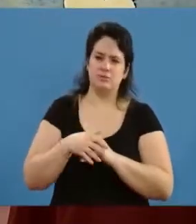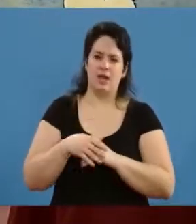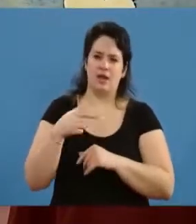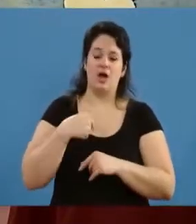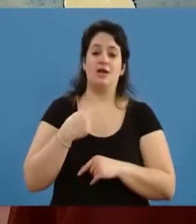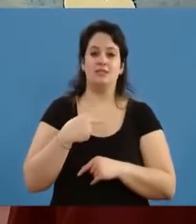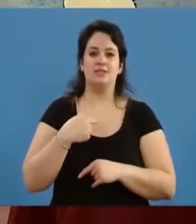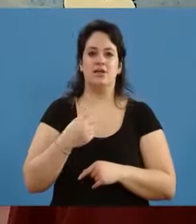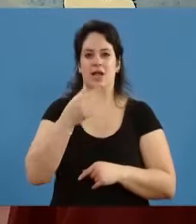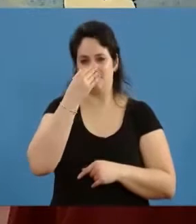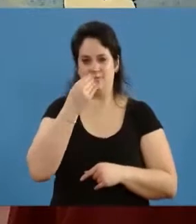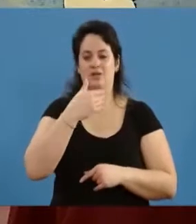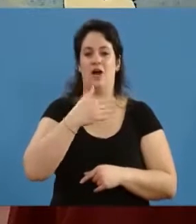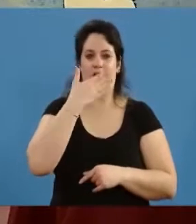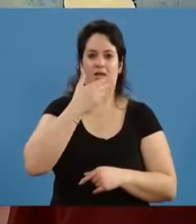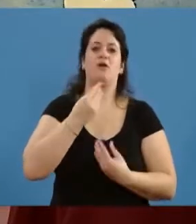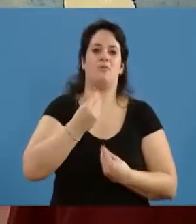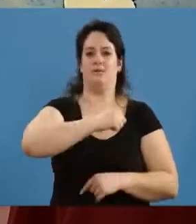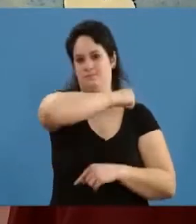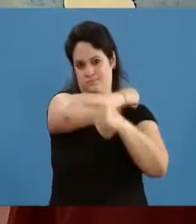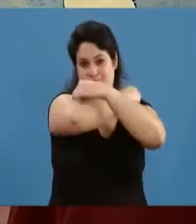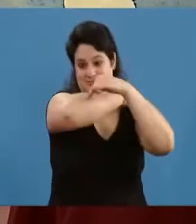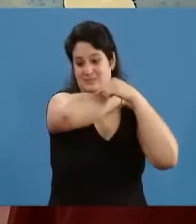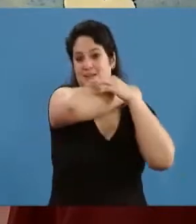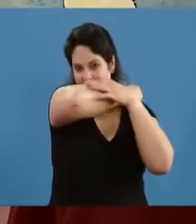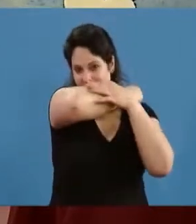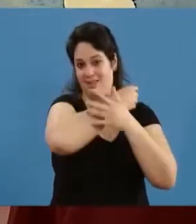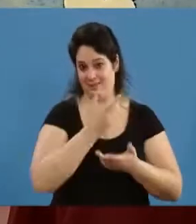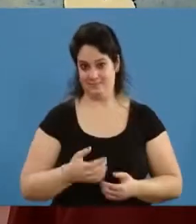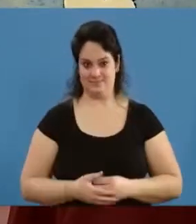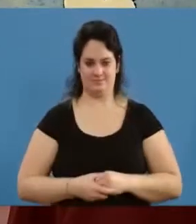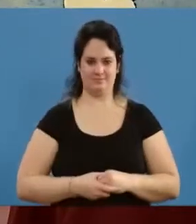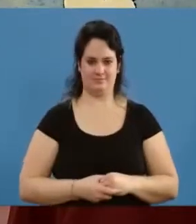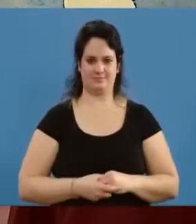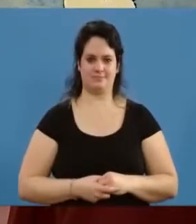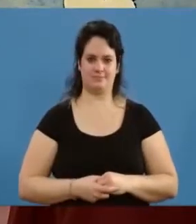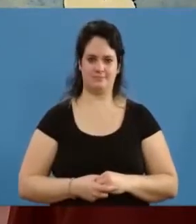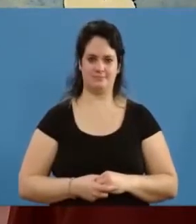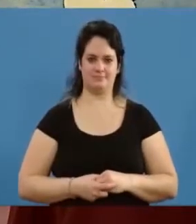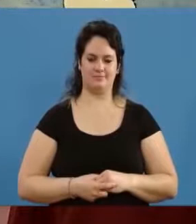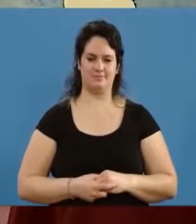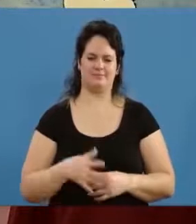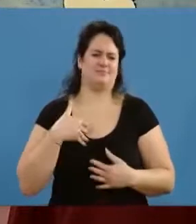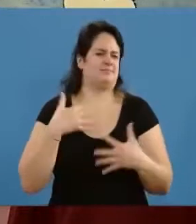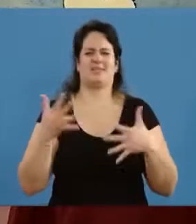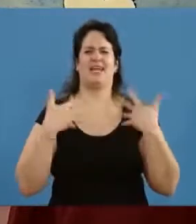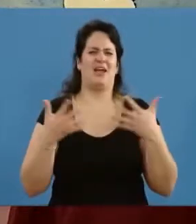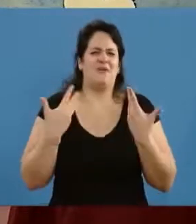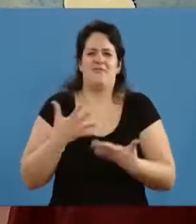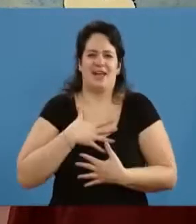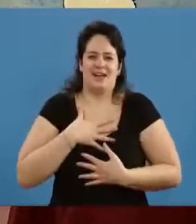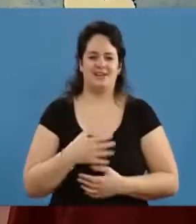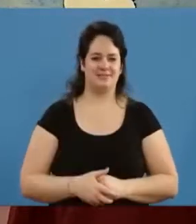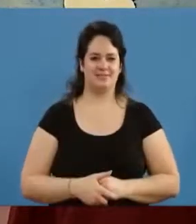tosen o estornudan, no se olviden de usar el pliego del codo. ¡Qué feliz estoy!